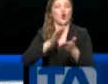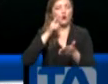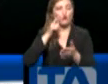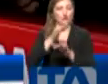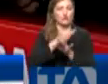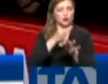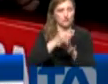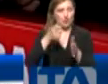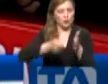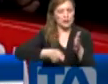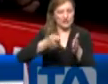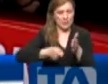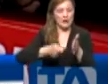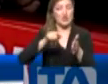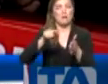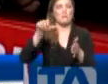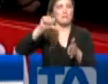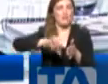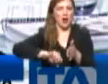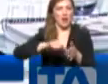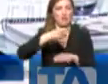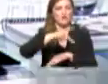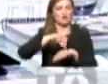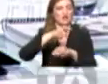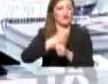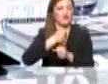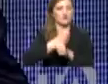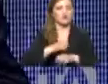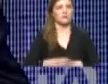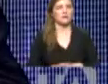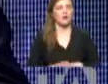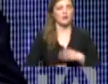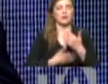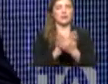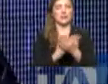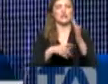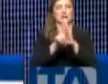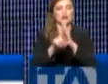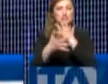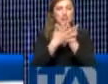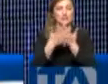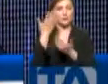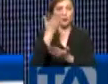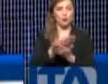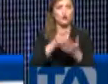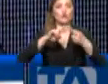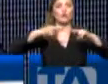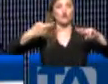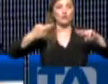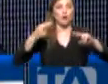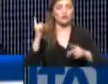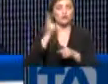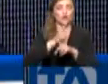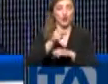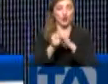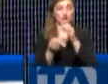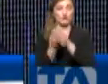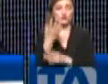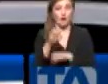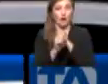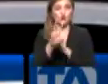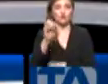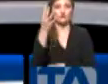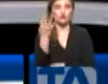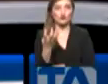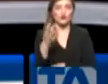además proponen una reforma al Código Orgánico Integral Penal. El Código Orgánico Integral Penal, dictado en el año 2014, es una de las causales por las